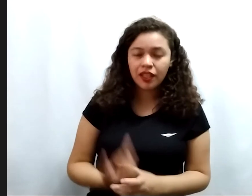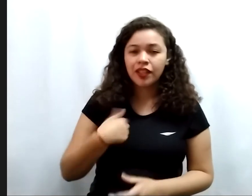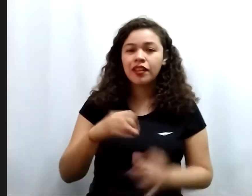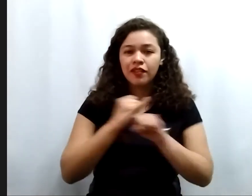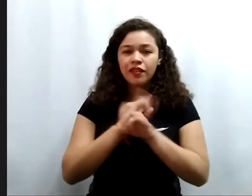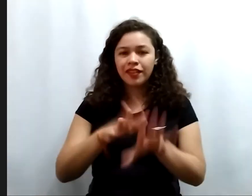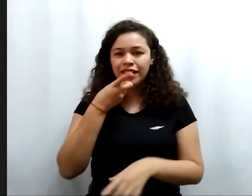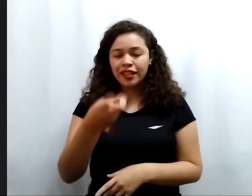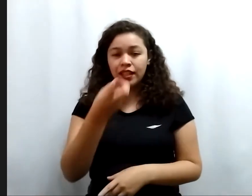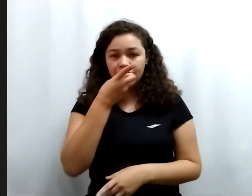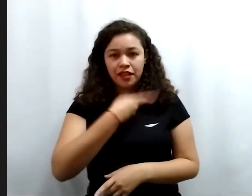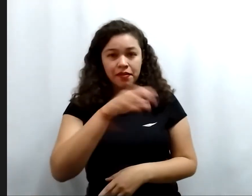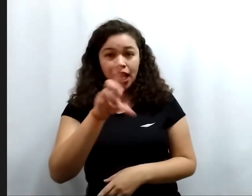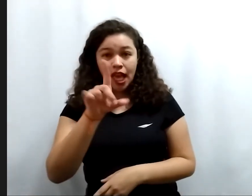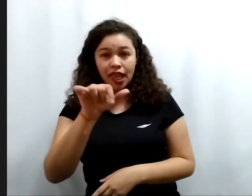Adriana.